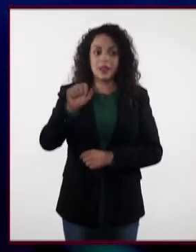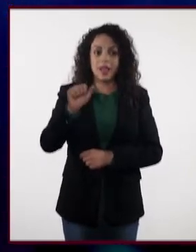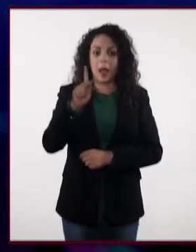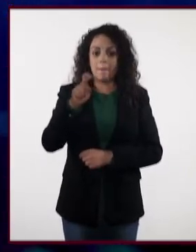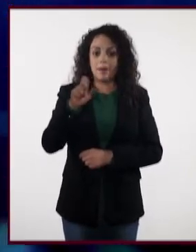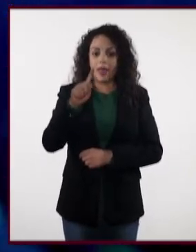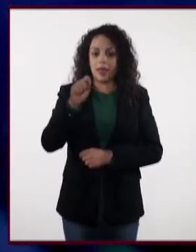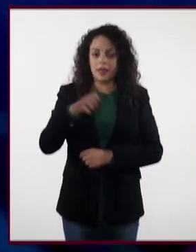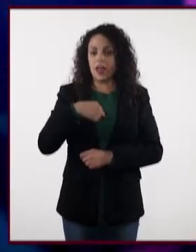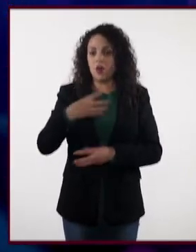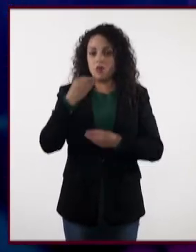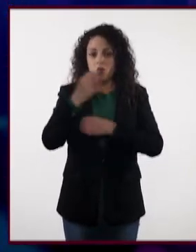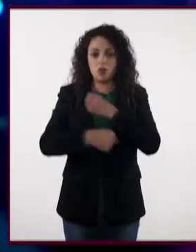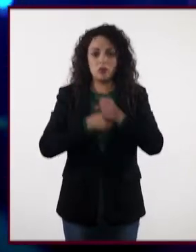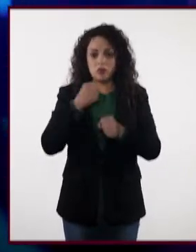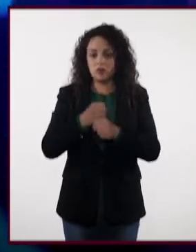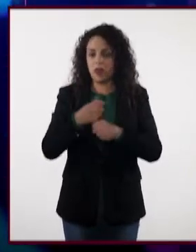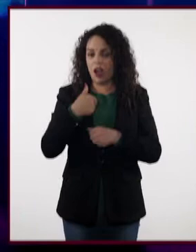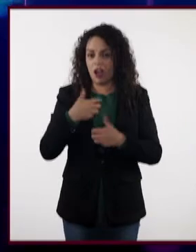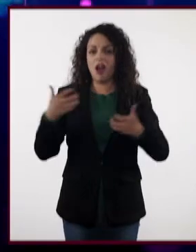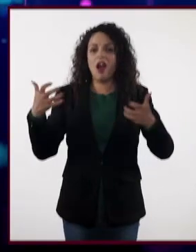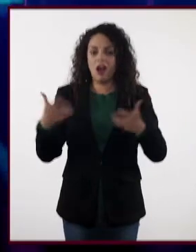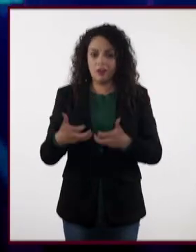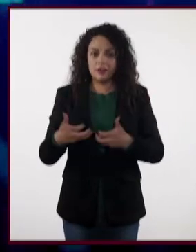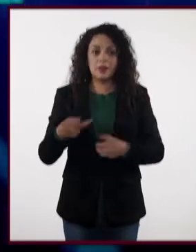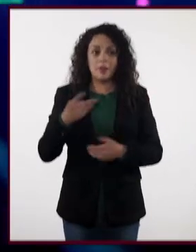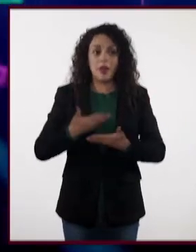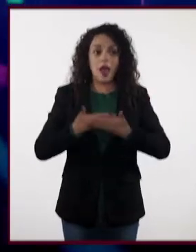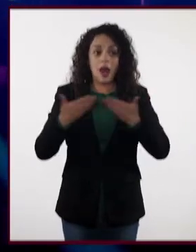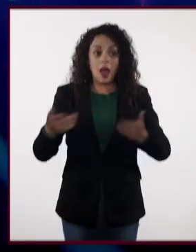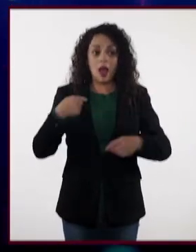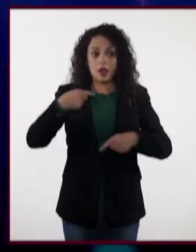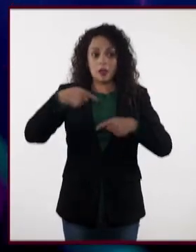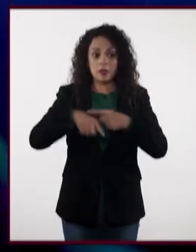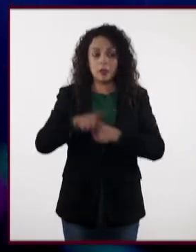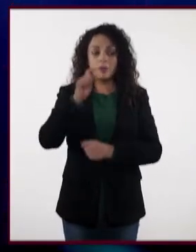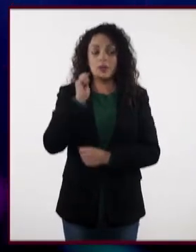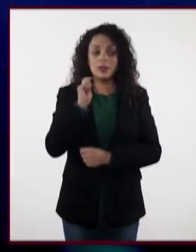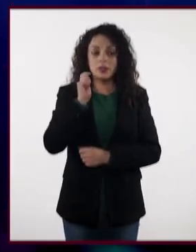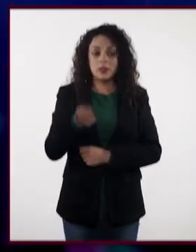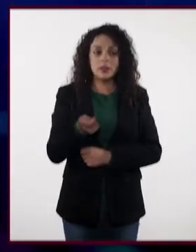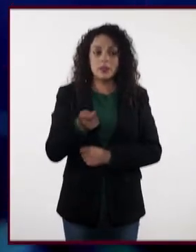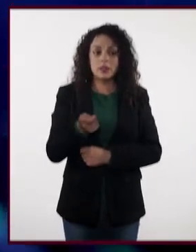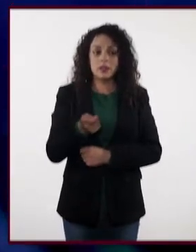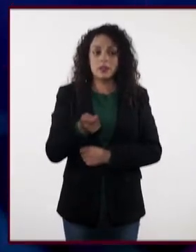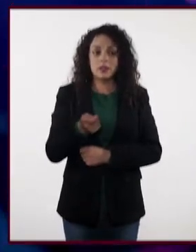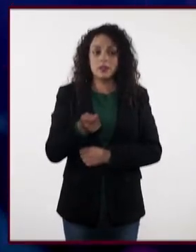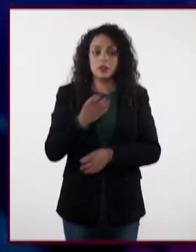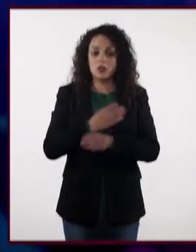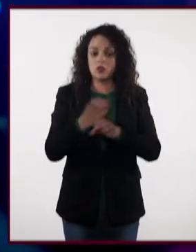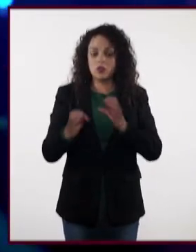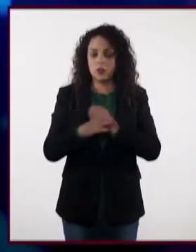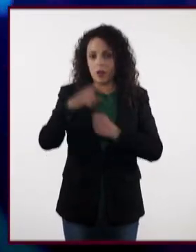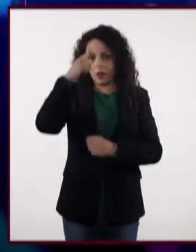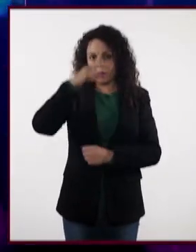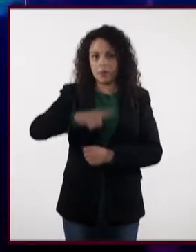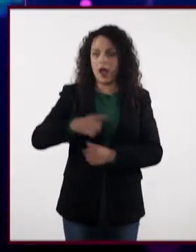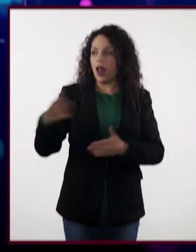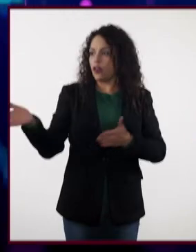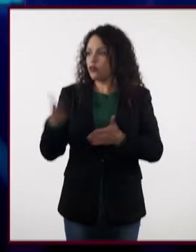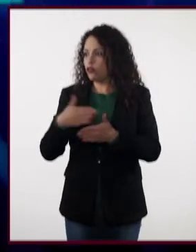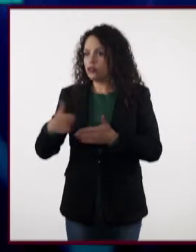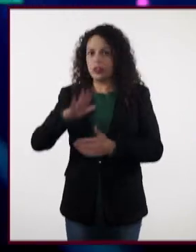algo que llevo muchos años trabajando, pero ahora estoy involucrándome en colecciones pues para cosas de tapicería y